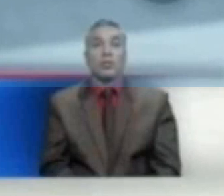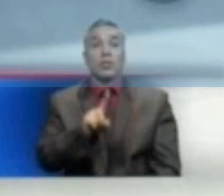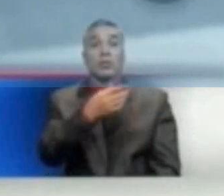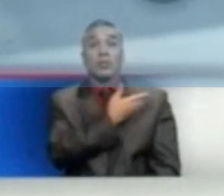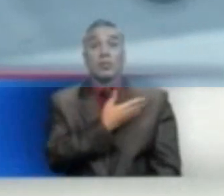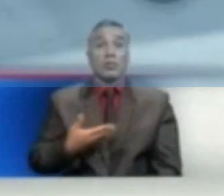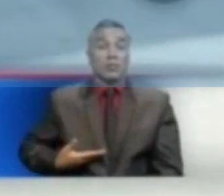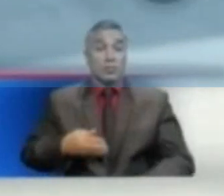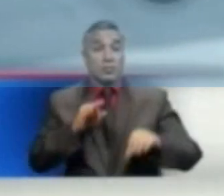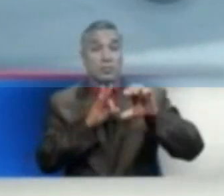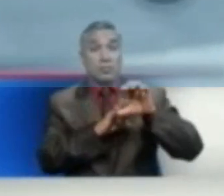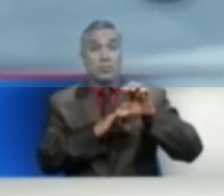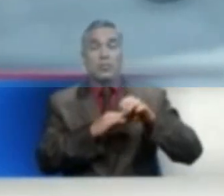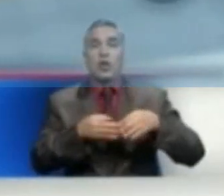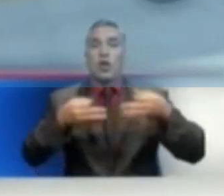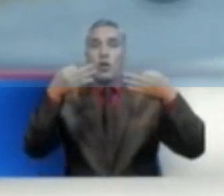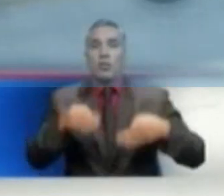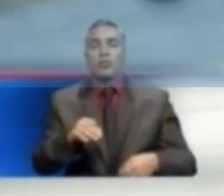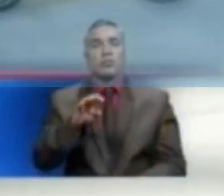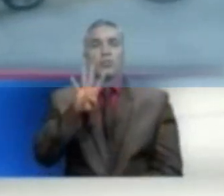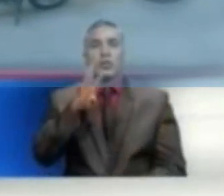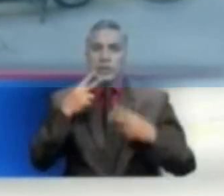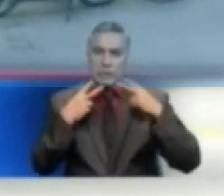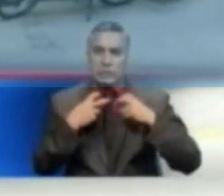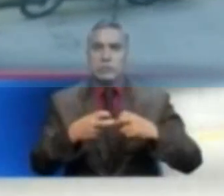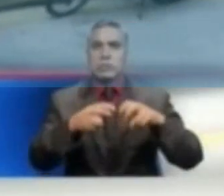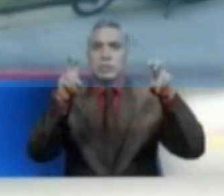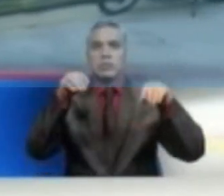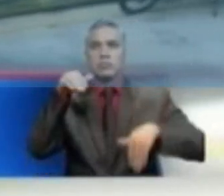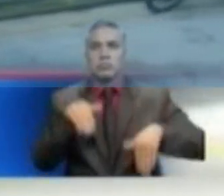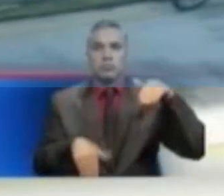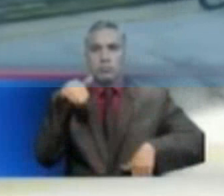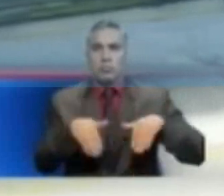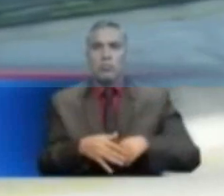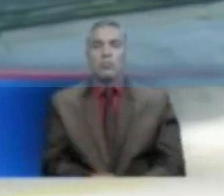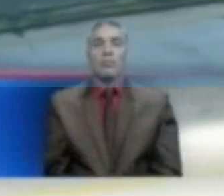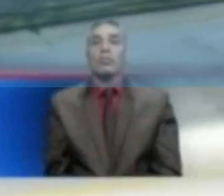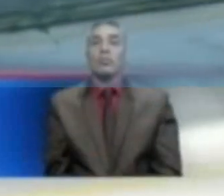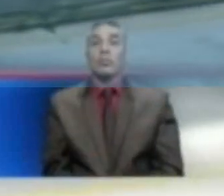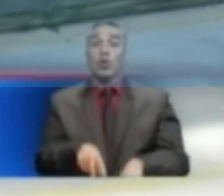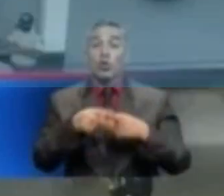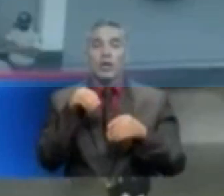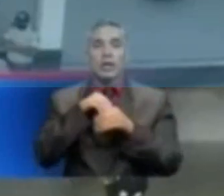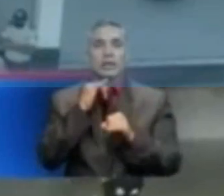del Consejo de Participación confirma que hay más de 4 investigaciones de casos de corrupción que se lleva adelante en